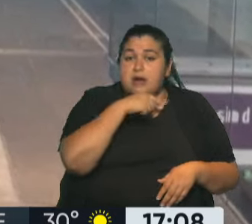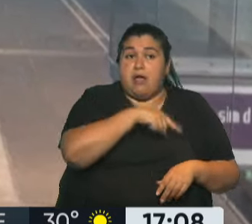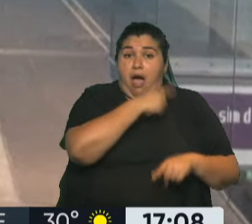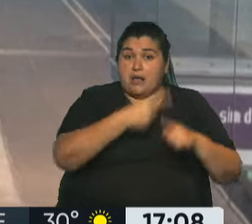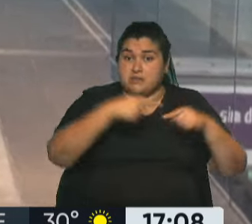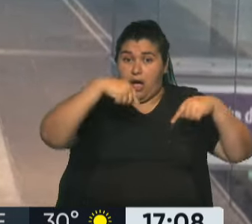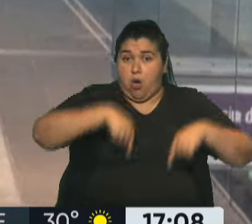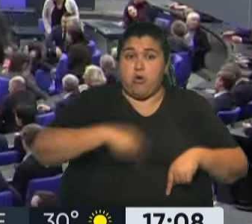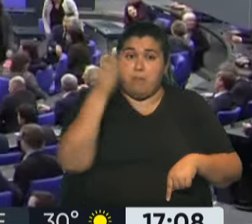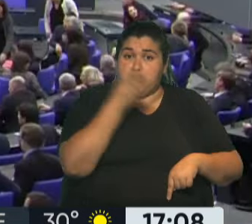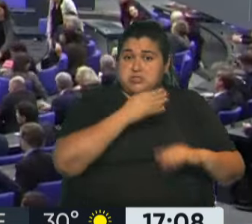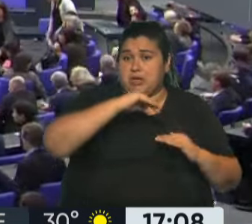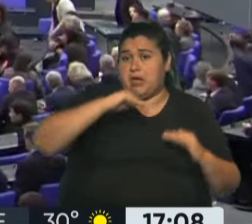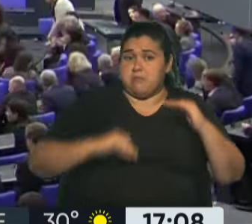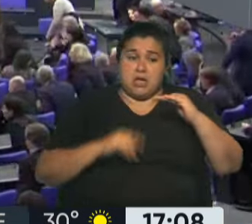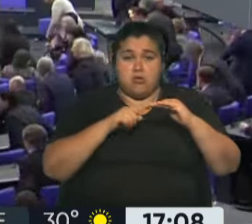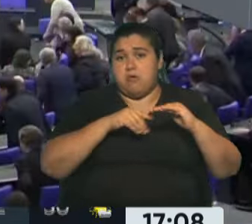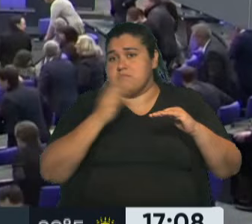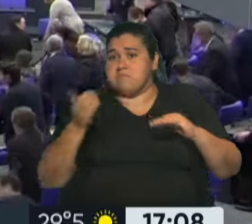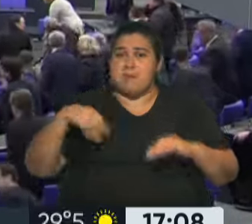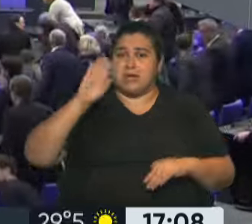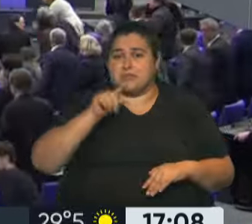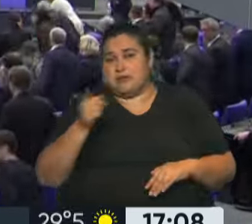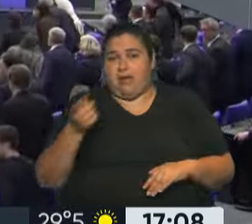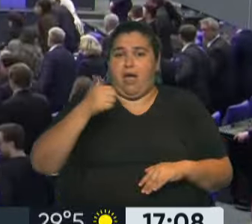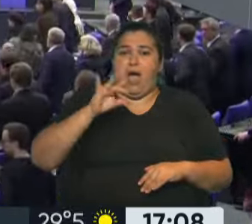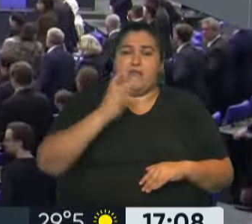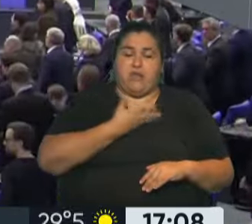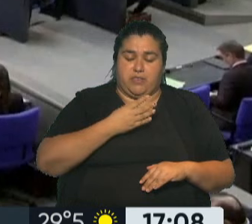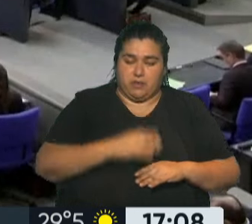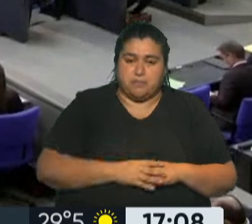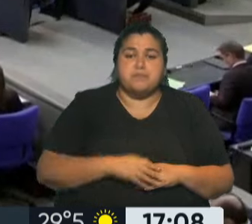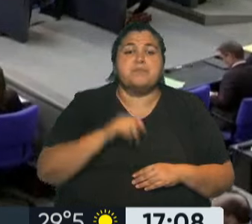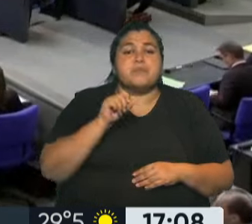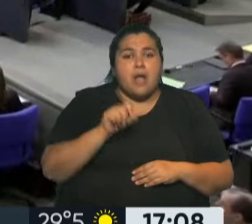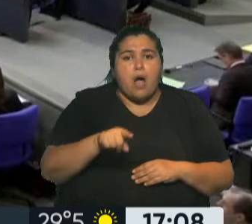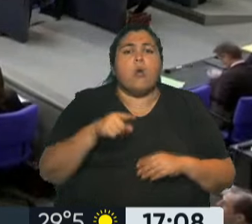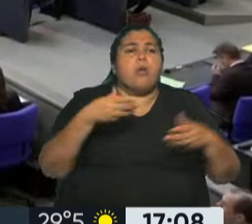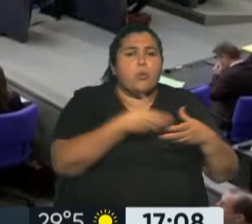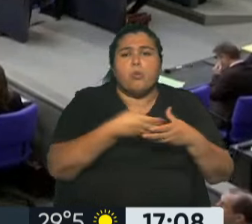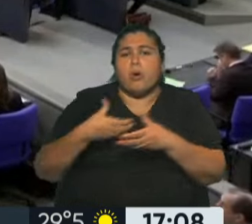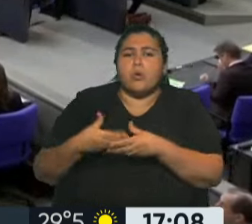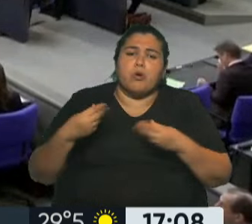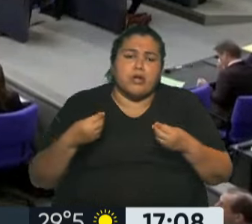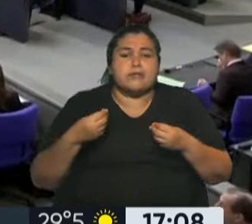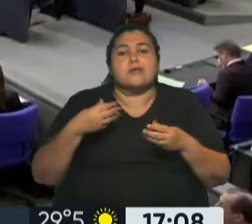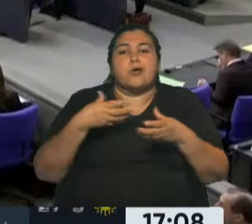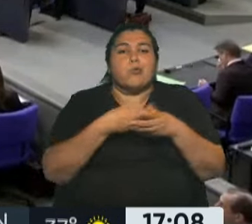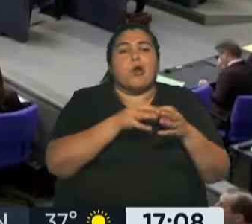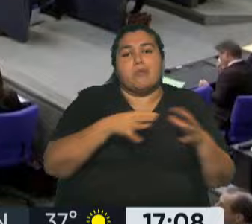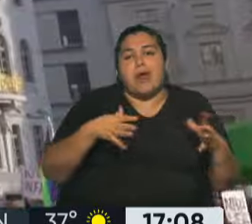AfD. A ello se suman las dificultades que enfrenta el gobierno de coalición que comparte con los verdes y los